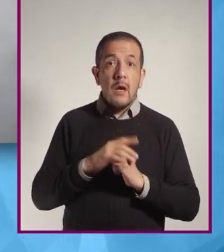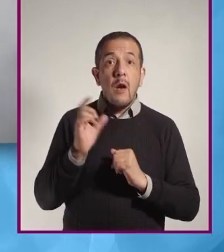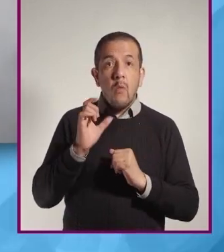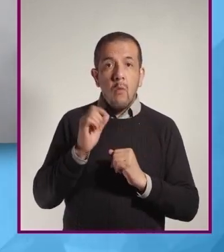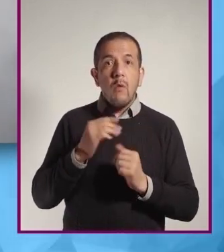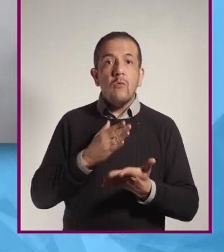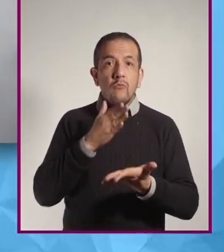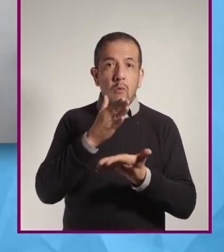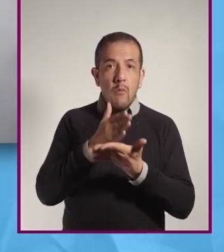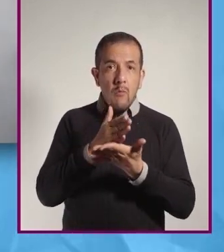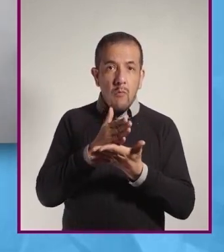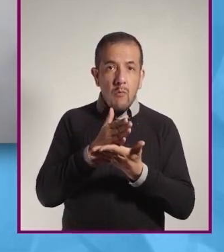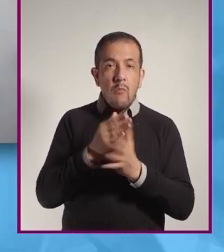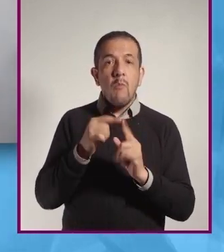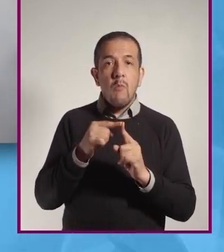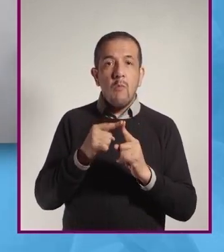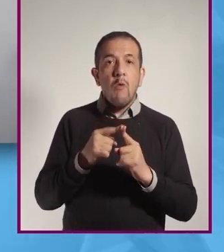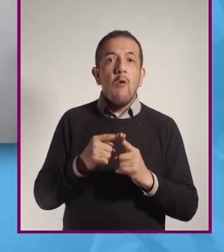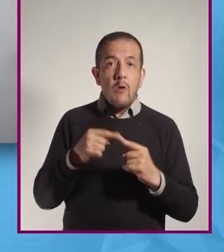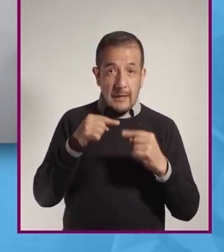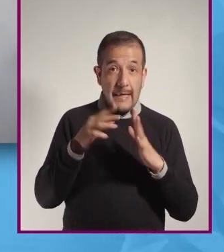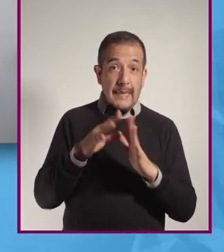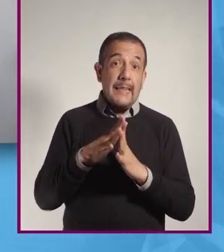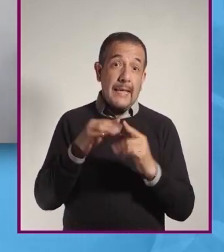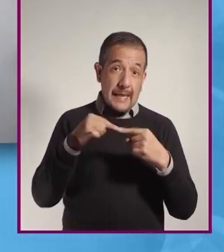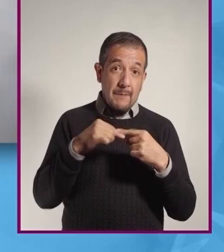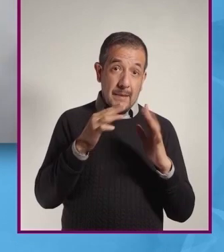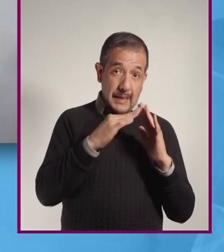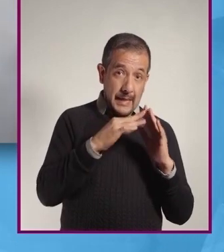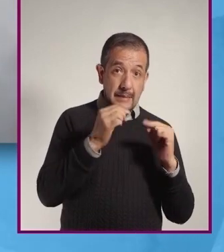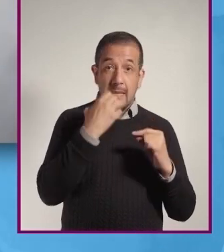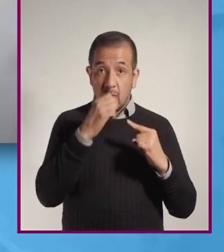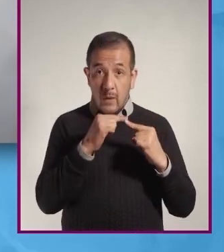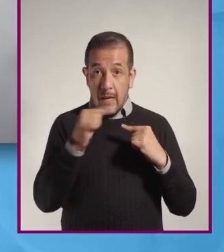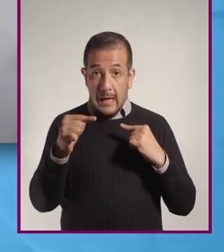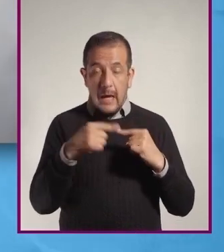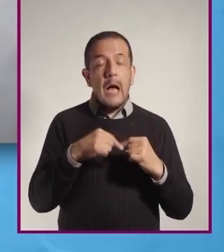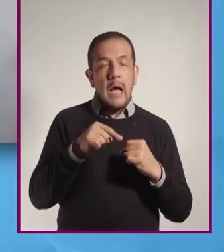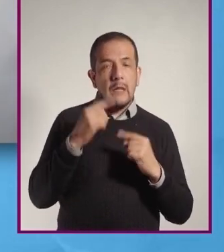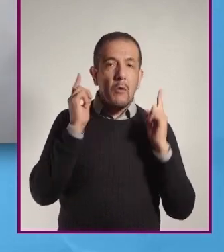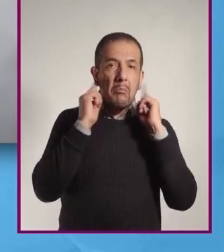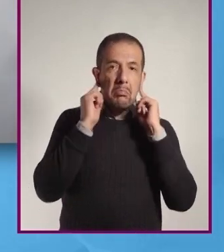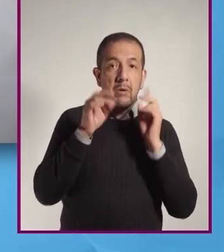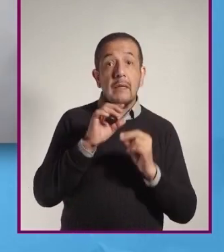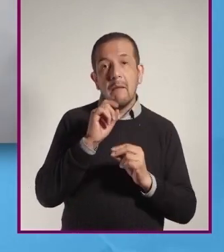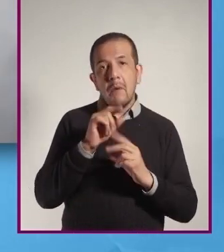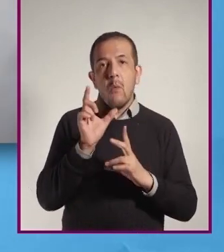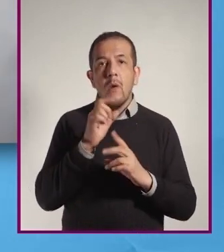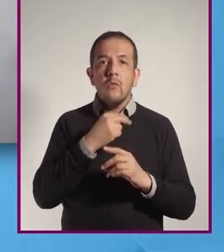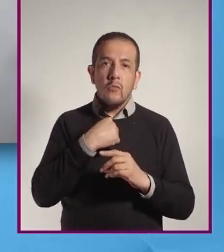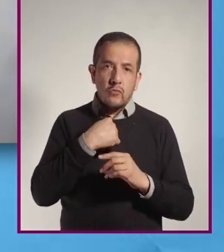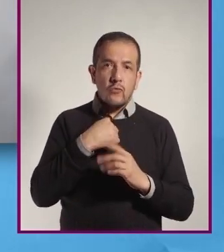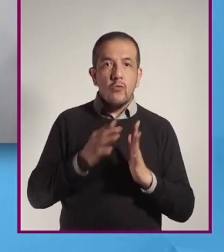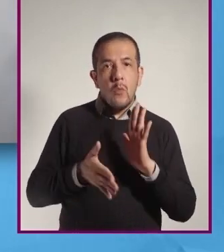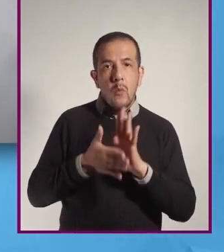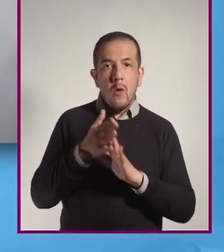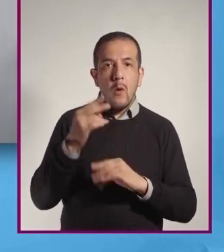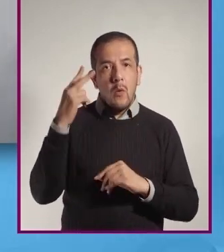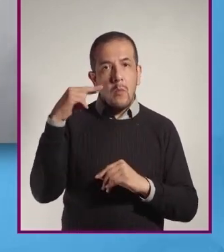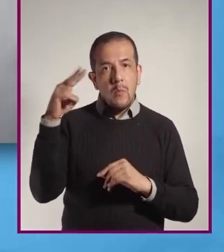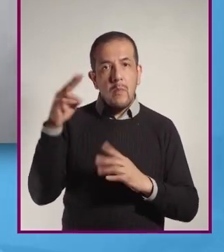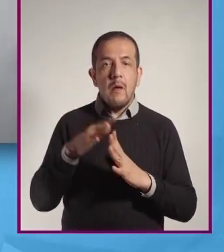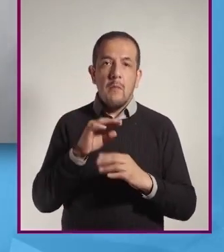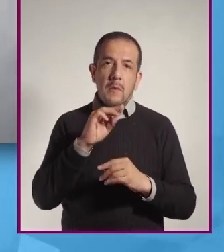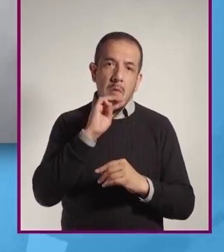clases presenciales en el transcurso del camino de mi casa a la escuela, y cuando salgo de viaje con mis papás, pues también escucho música y es por